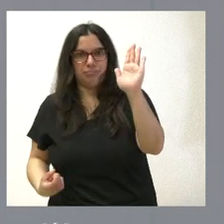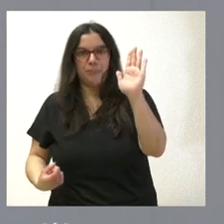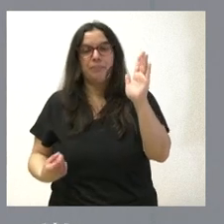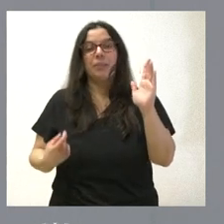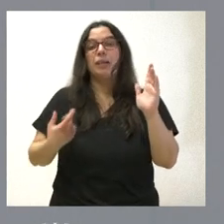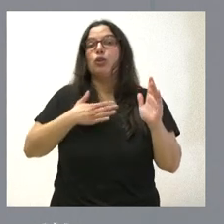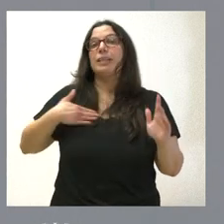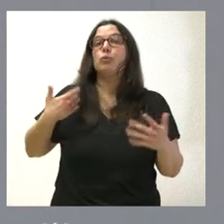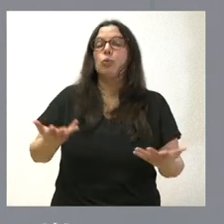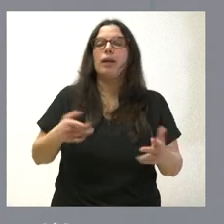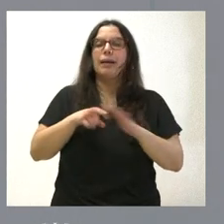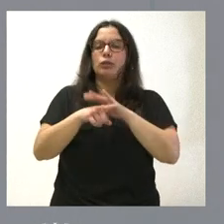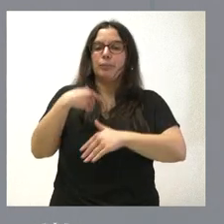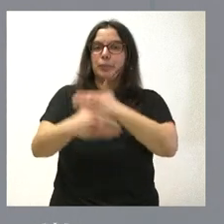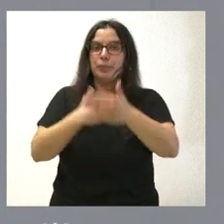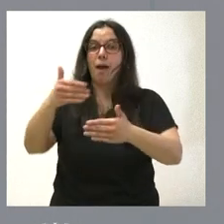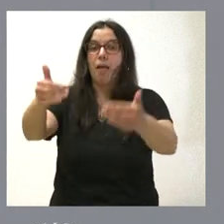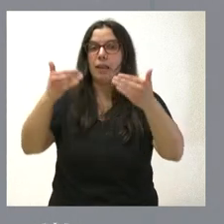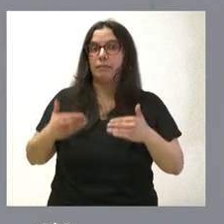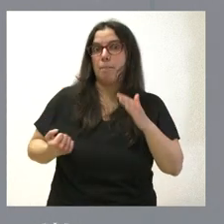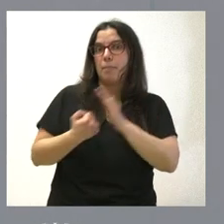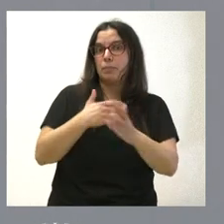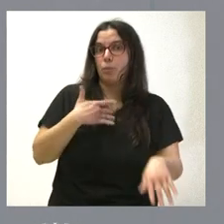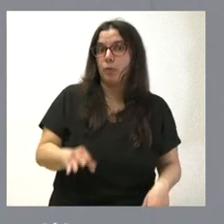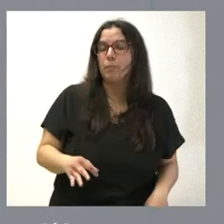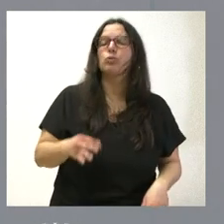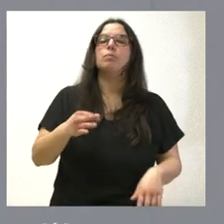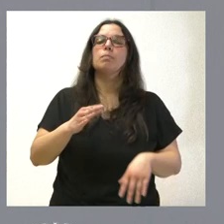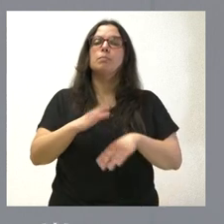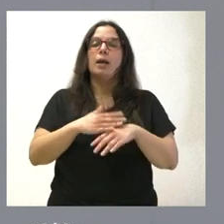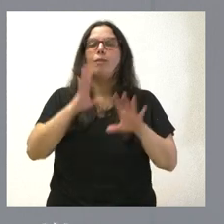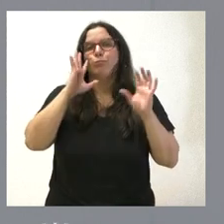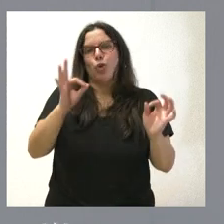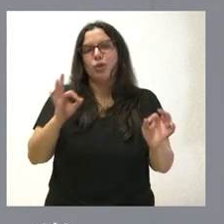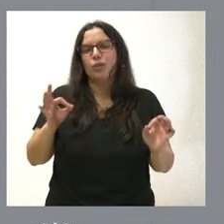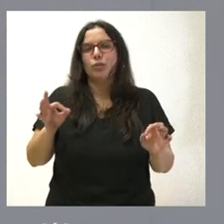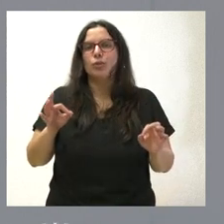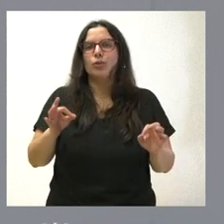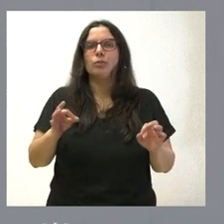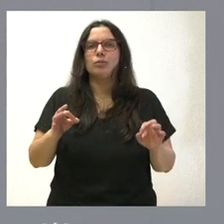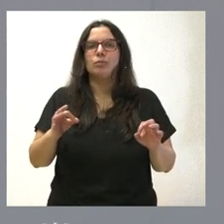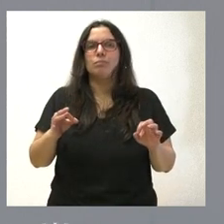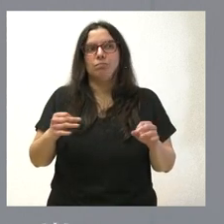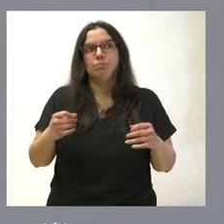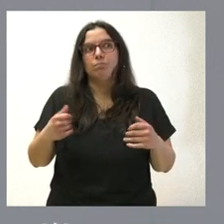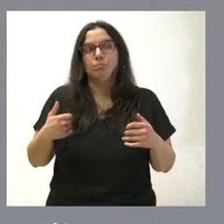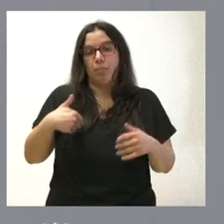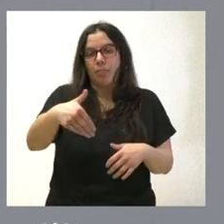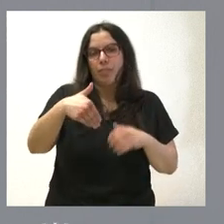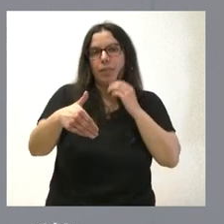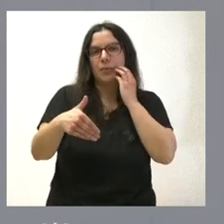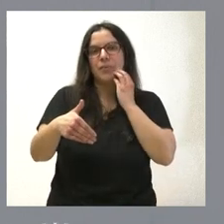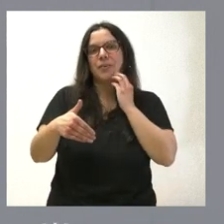gestión ir adelantando en el tiempo todo lo que podamos lo que nos va a hacer que lógicamente entremos pronto en una Senda